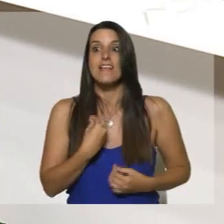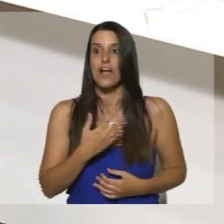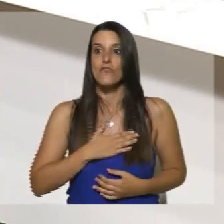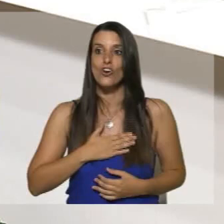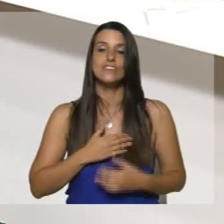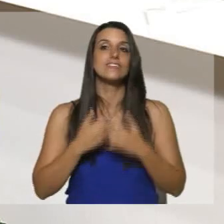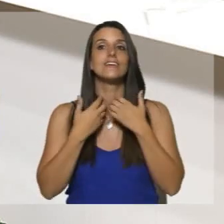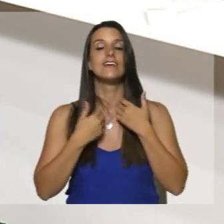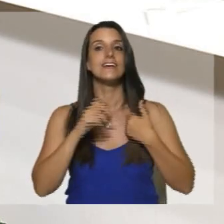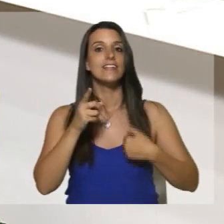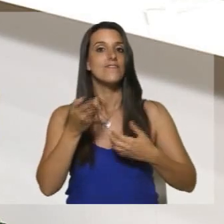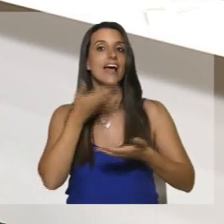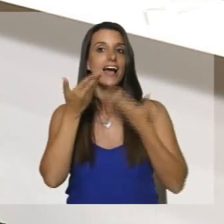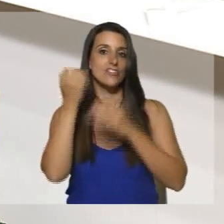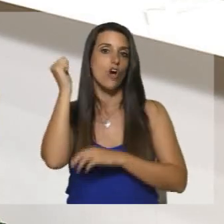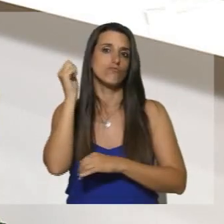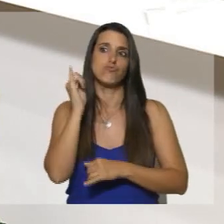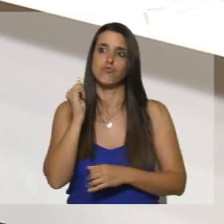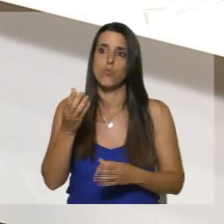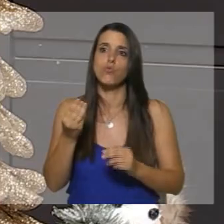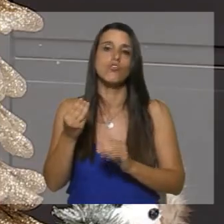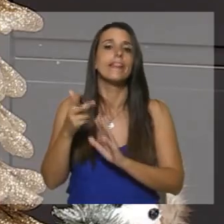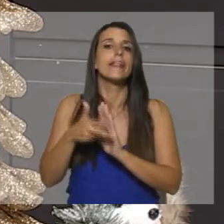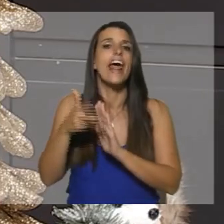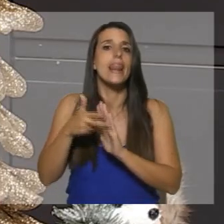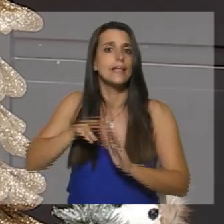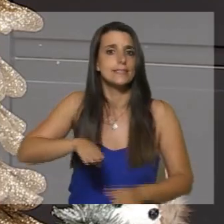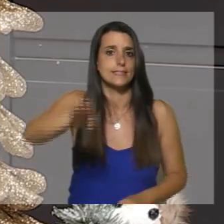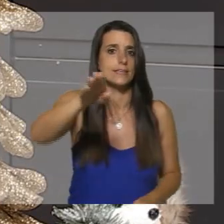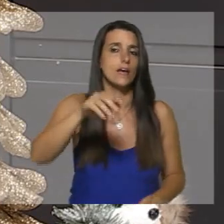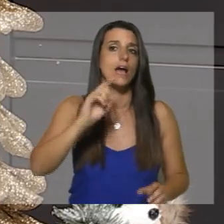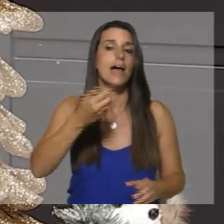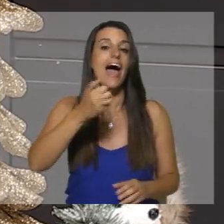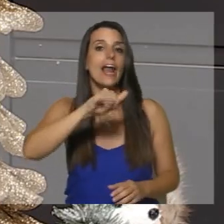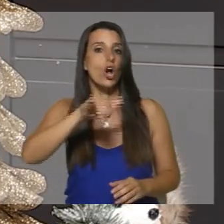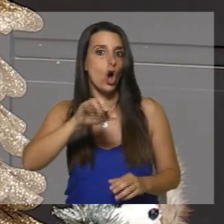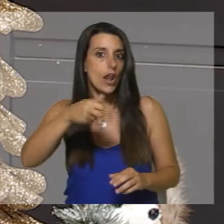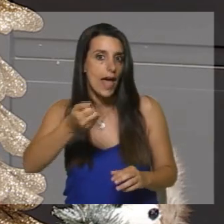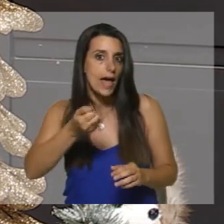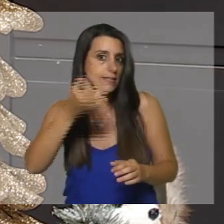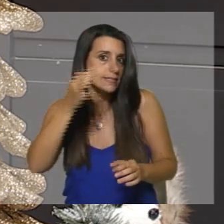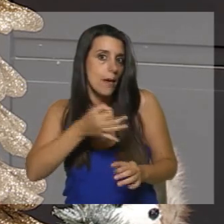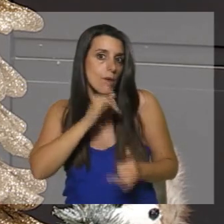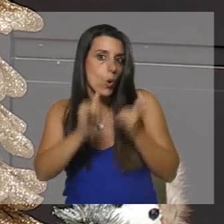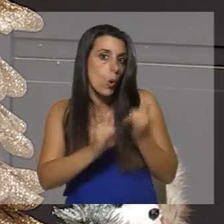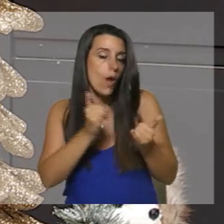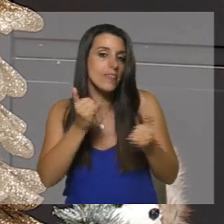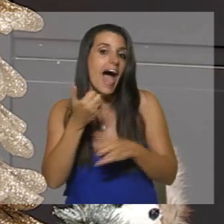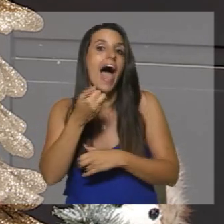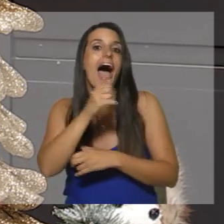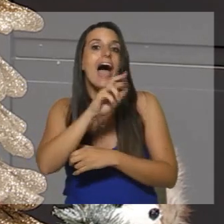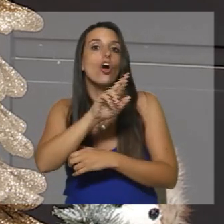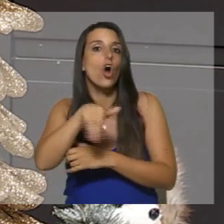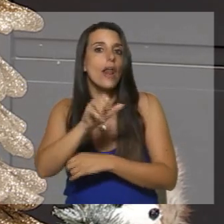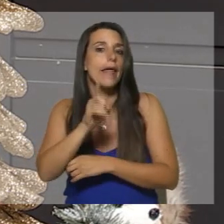Y salvó la música. Cantaste también en el subte. Entonces. Canté en el subte. Bueno, Carlos Gardel. Arjona. Arjona también cantó en el subte, él siempre lo cuenta. Y miren ahora dónde está y